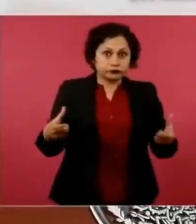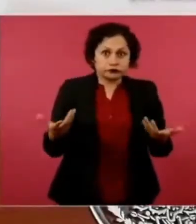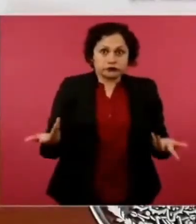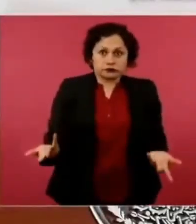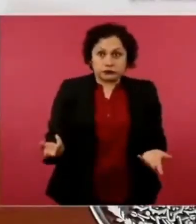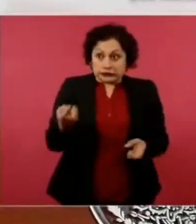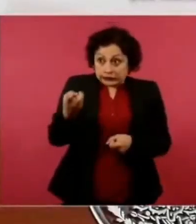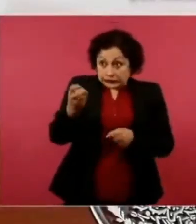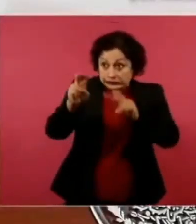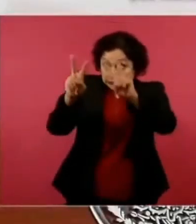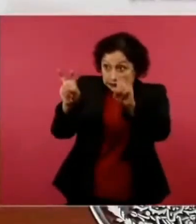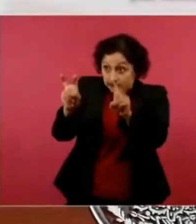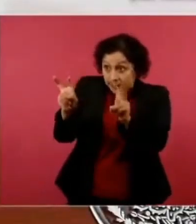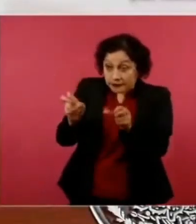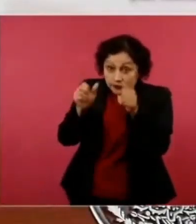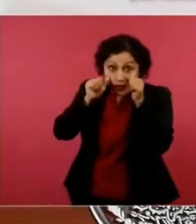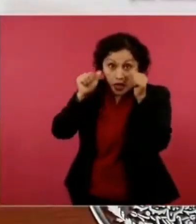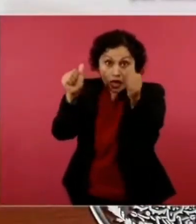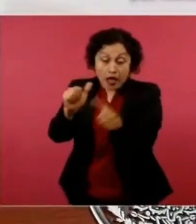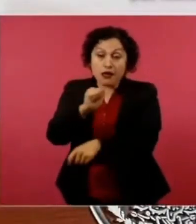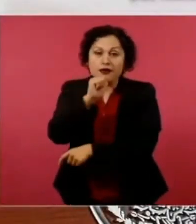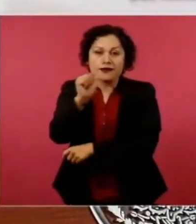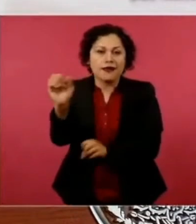No estaba en la agenda.